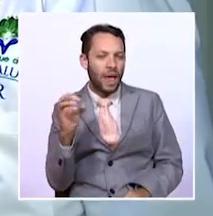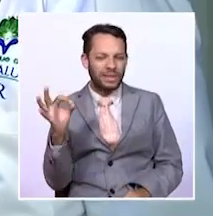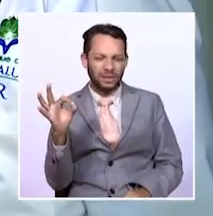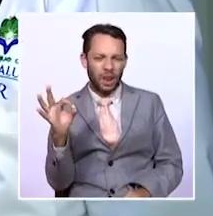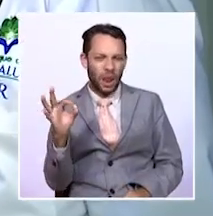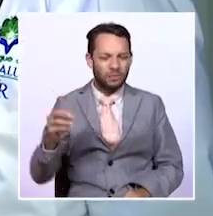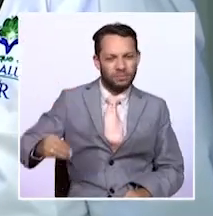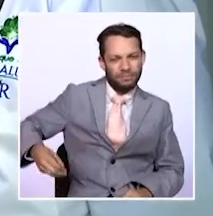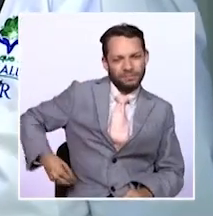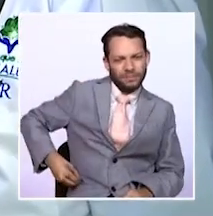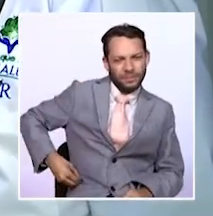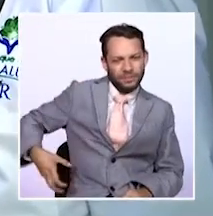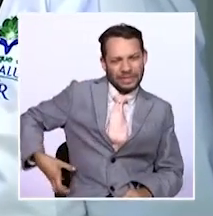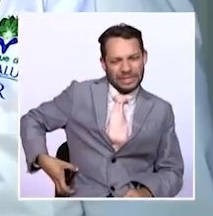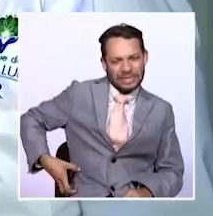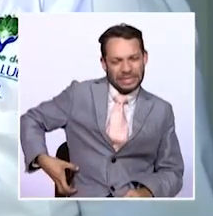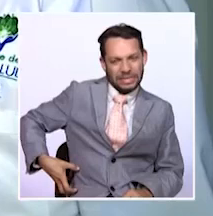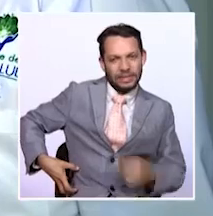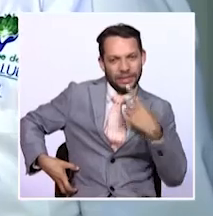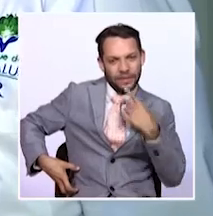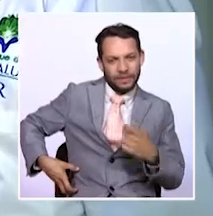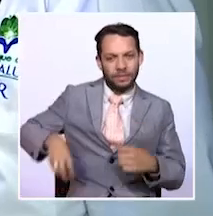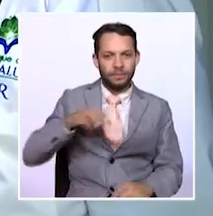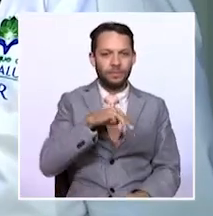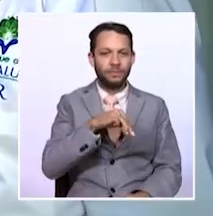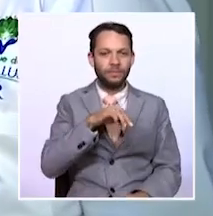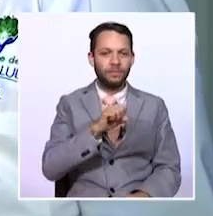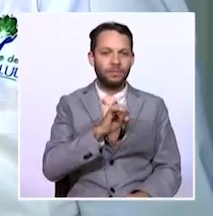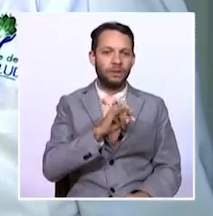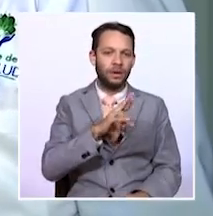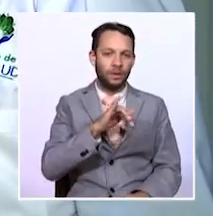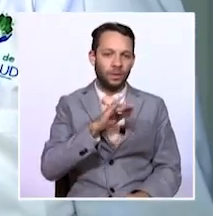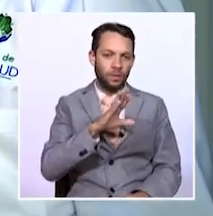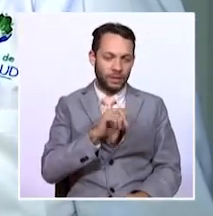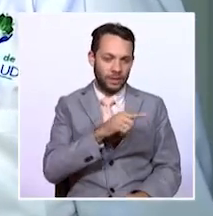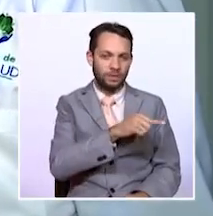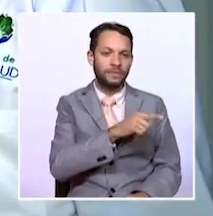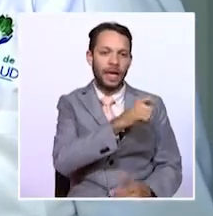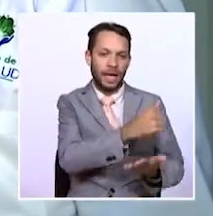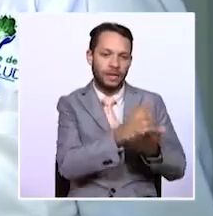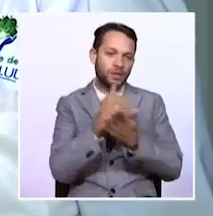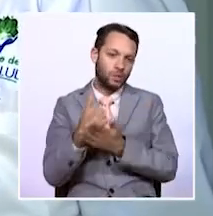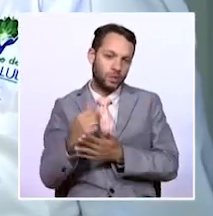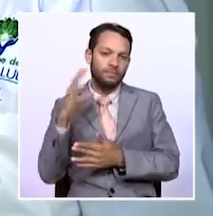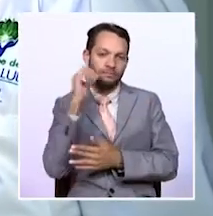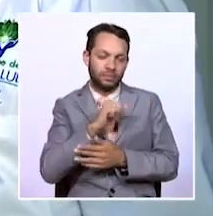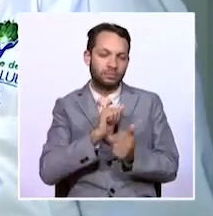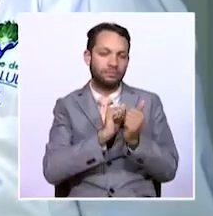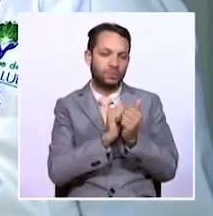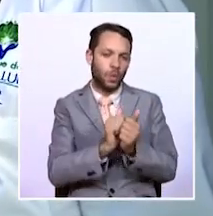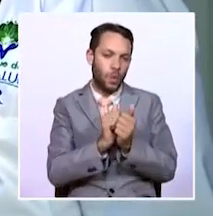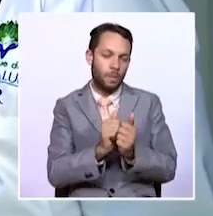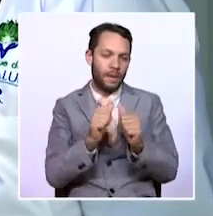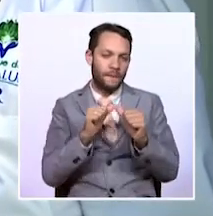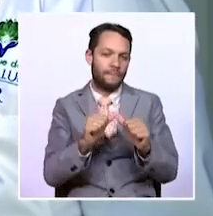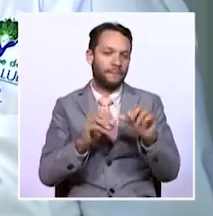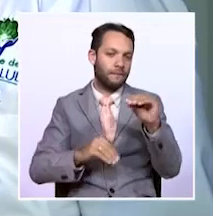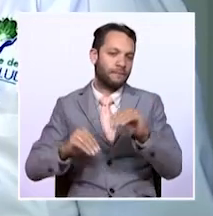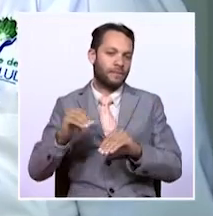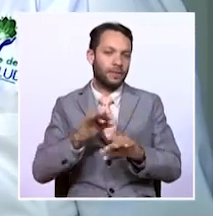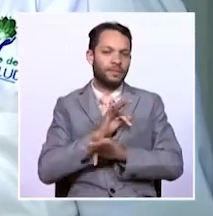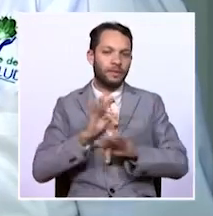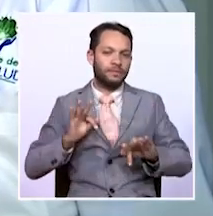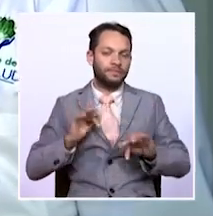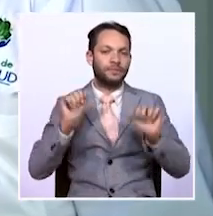disfunción y pues siempre ha sido con el doctor Mauricio con quien hemos tenido la oportunidad de hacer como este proceso de estudio diagnóstico frente al dolor